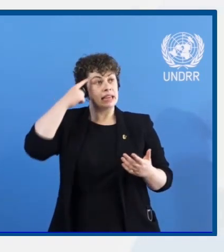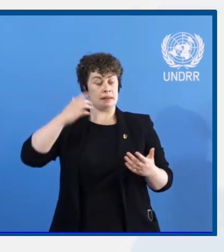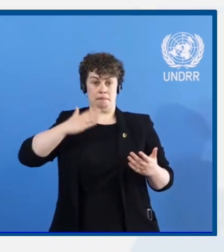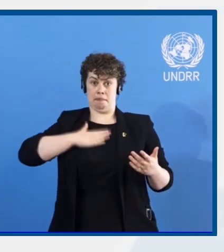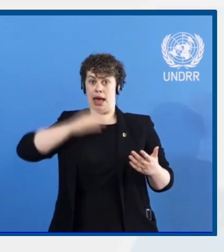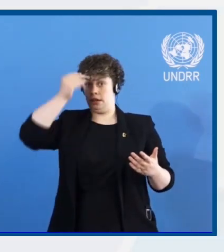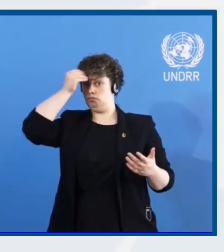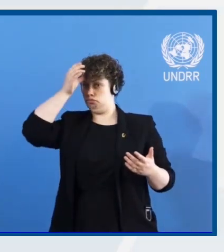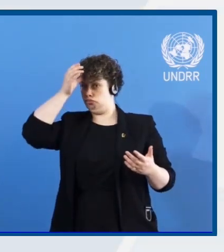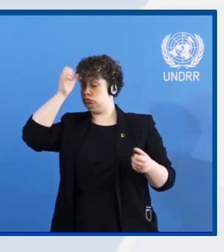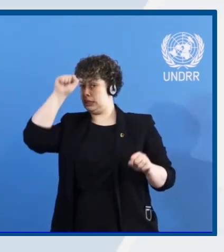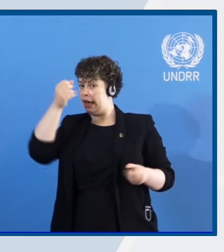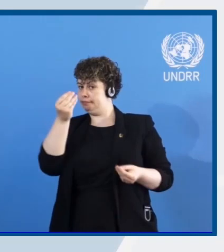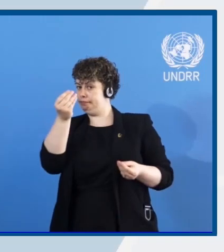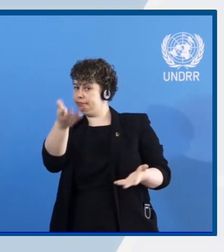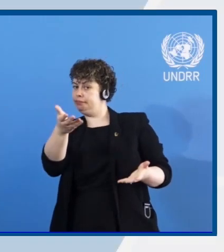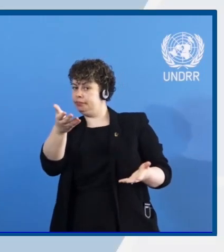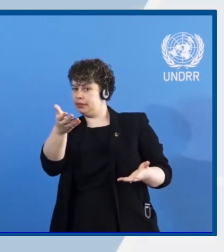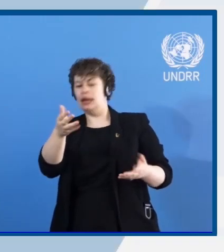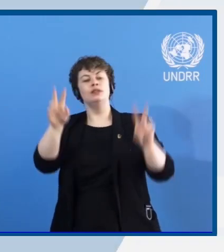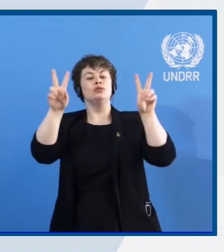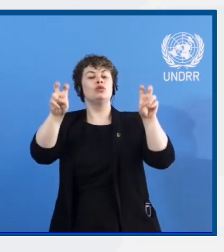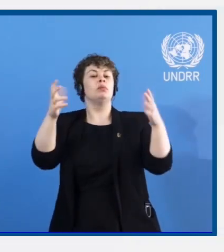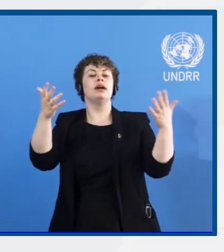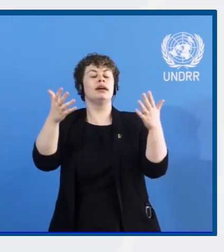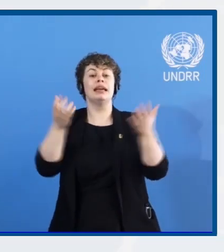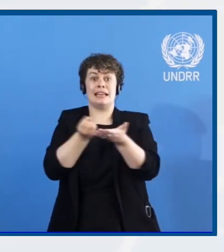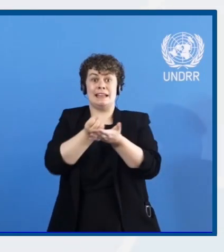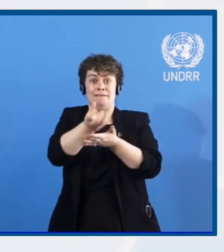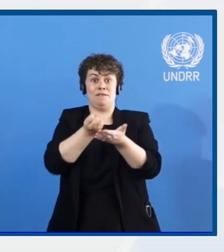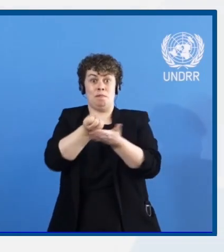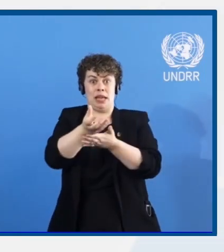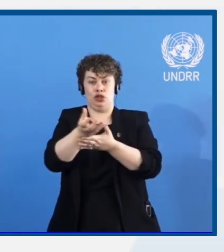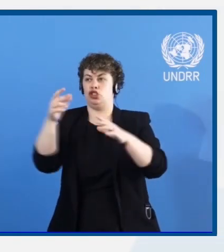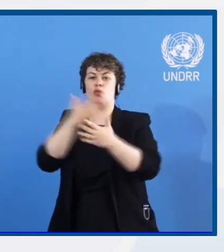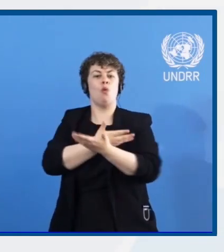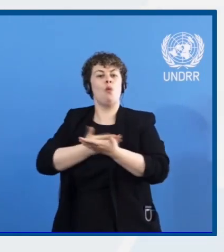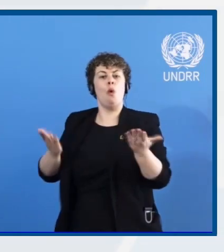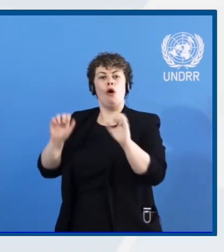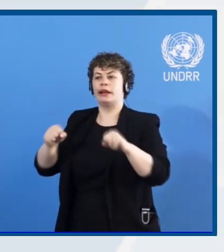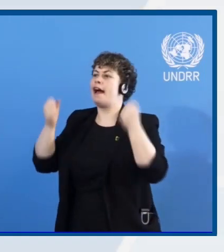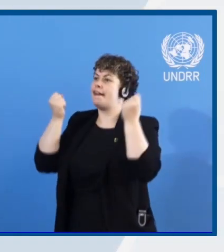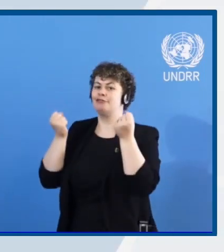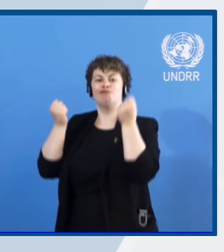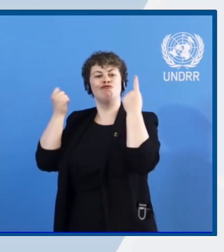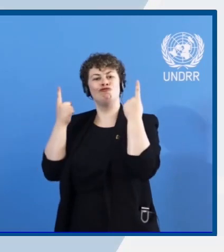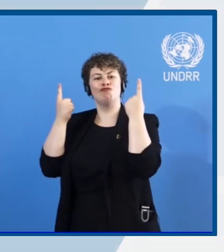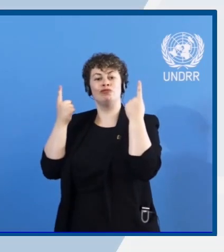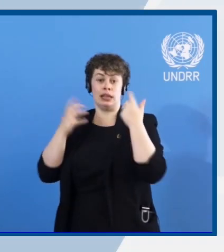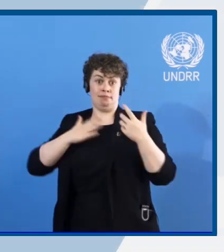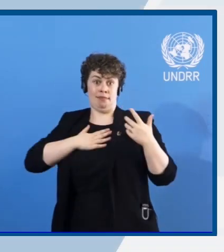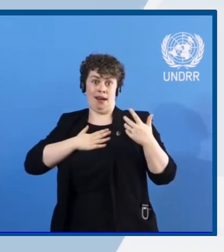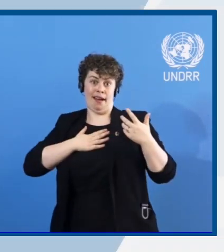los países de la región de la que yo vengo. En términos de que en general la información que surge